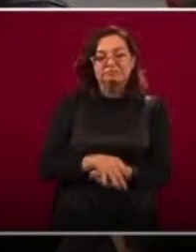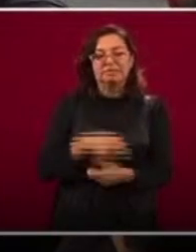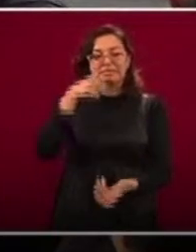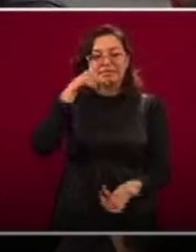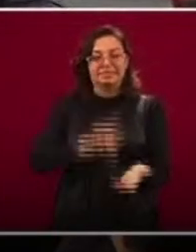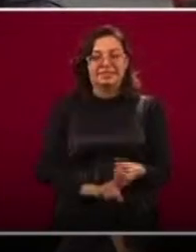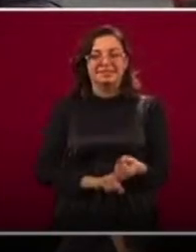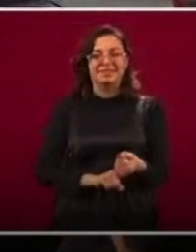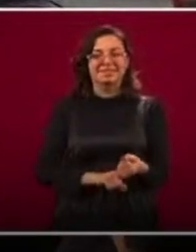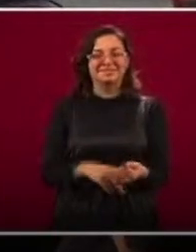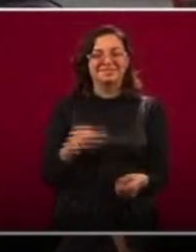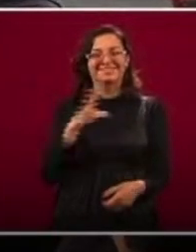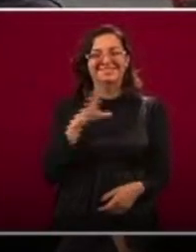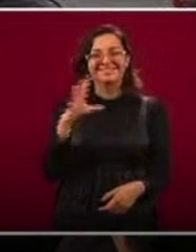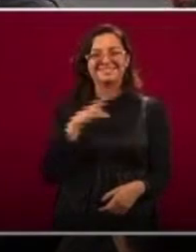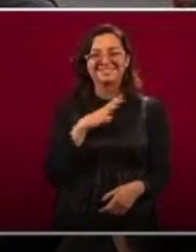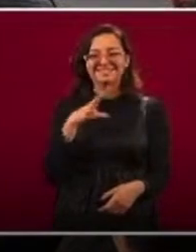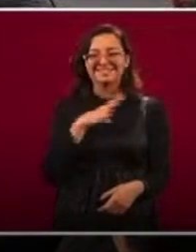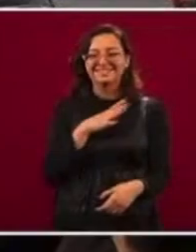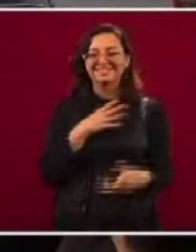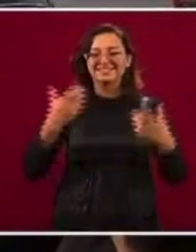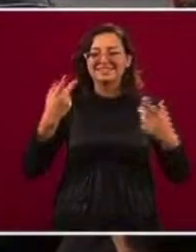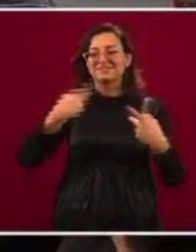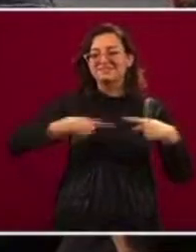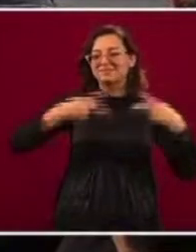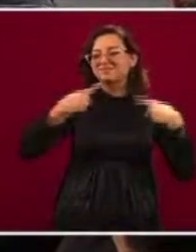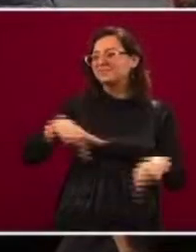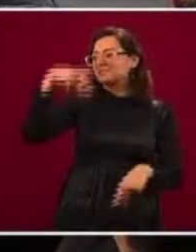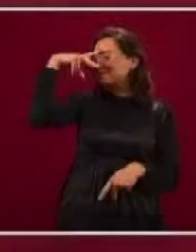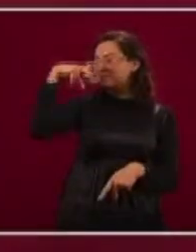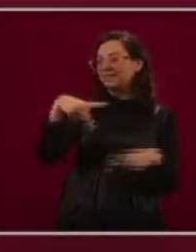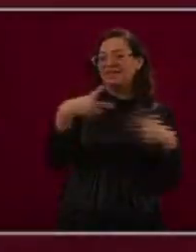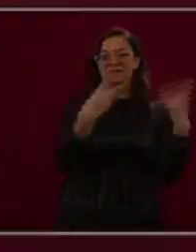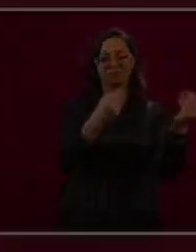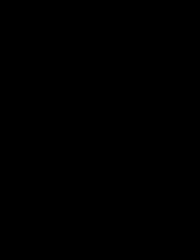Los mexicanos tenemos muchas defensas, muchas, muchas.